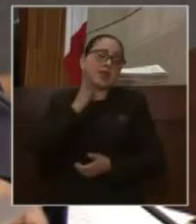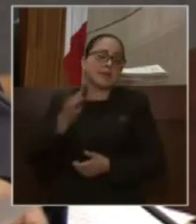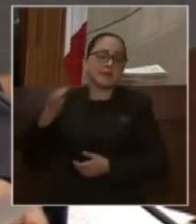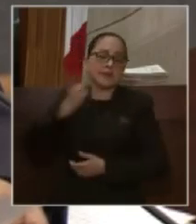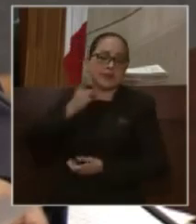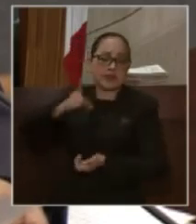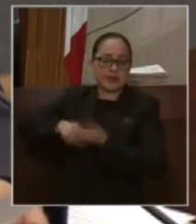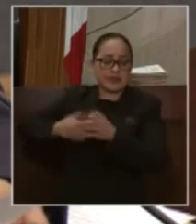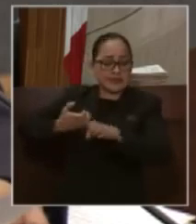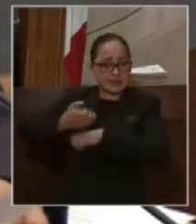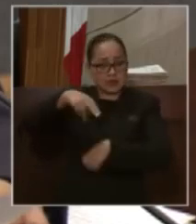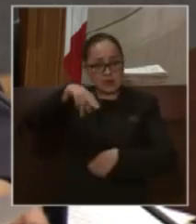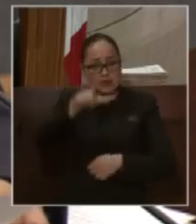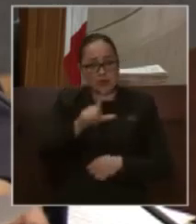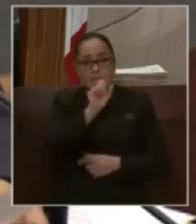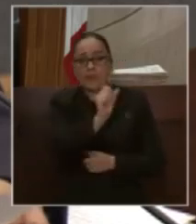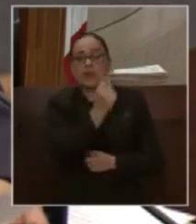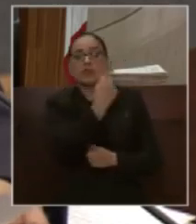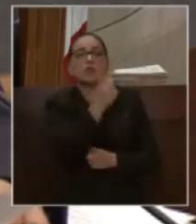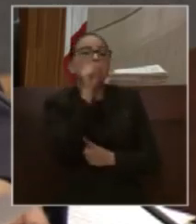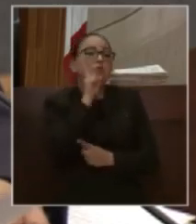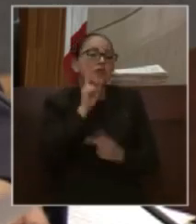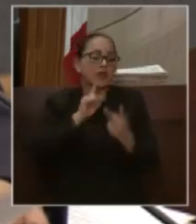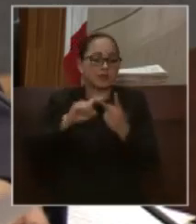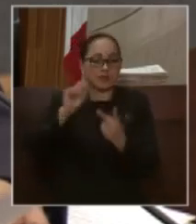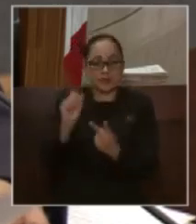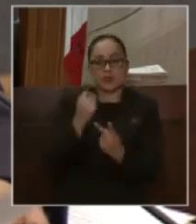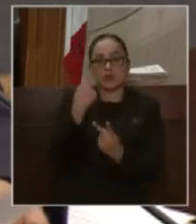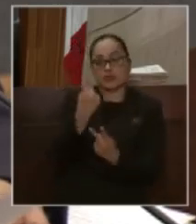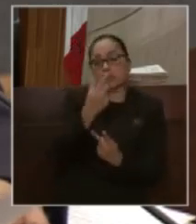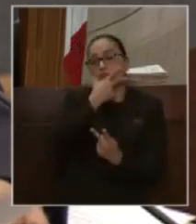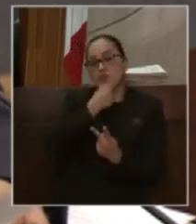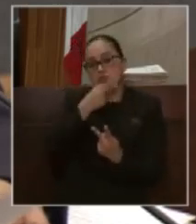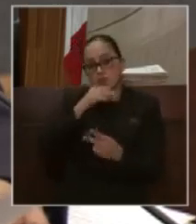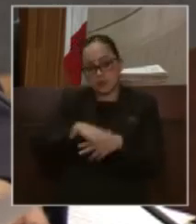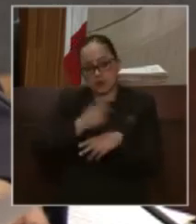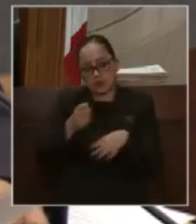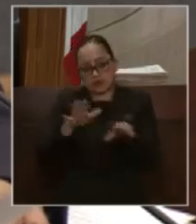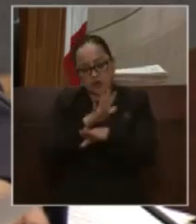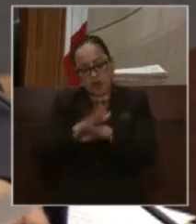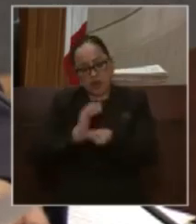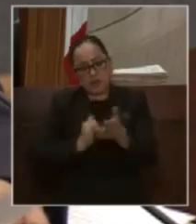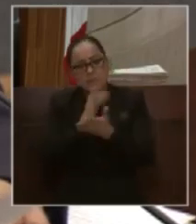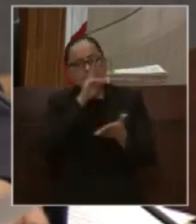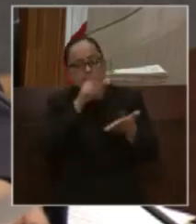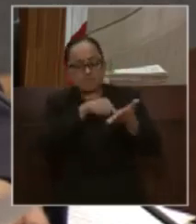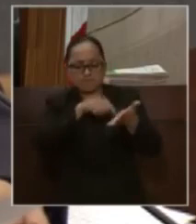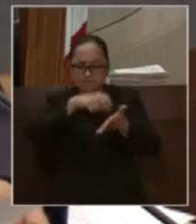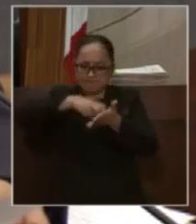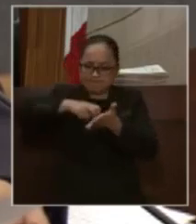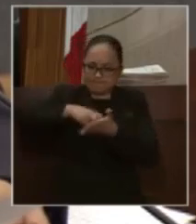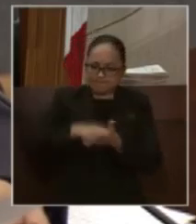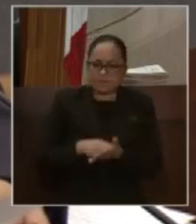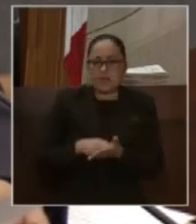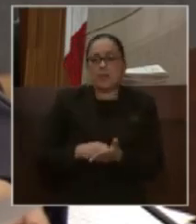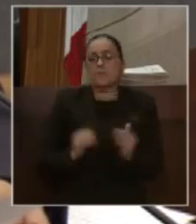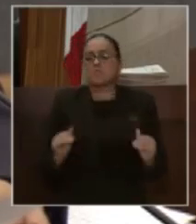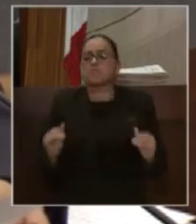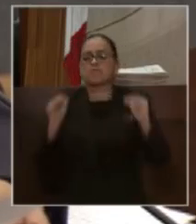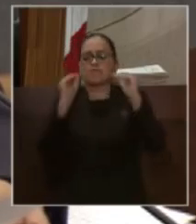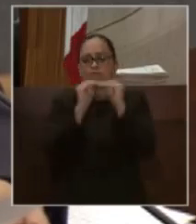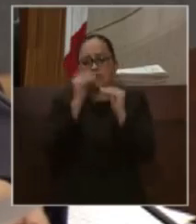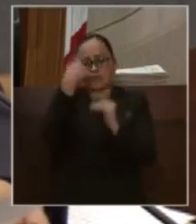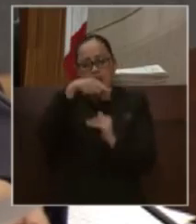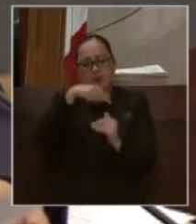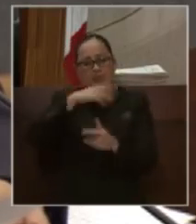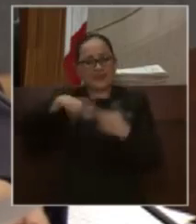local, 21 corresponderán a mujeres y 21 a hombres. En consecuencia, se propone modificar la sentencia impugnada, confirmando el número de curules